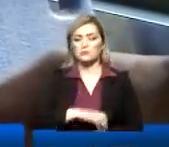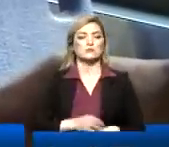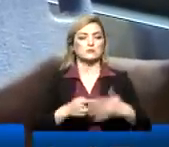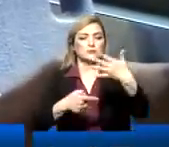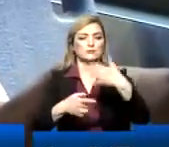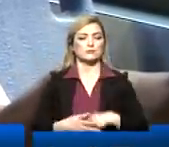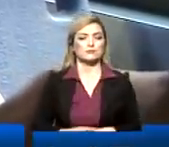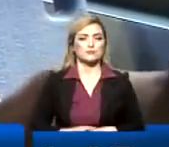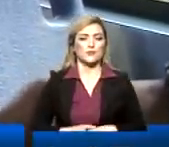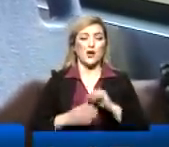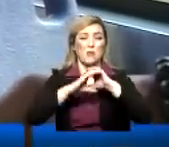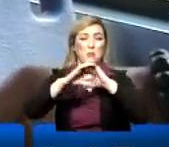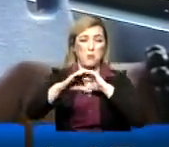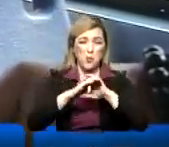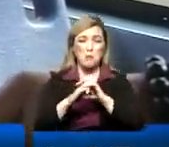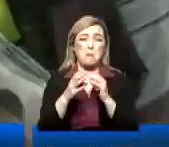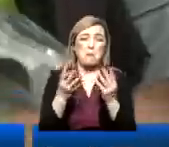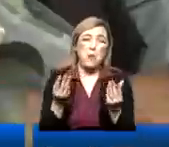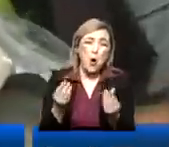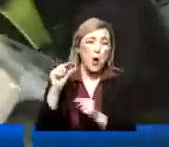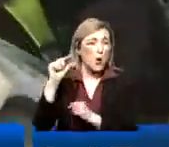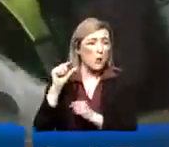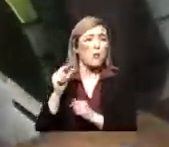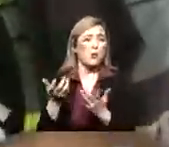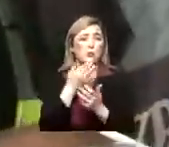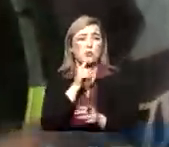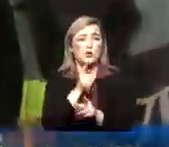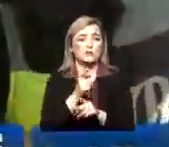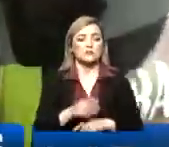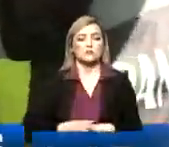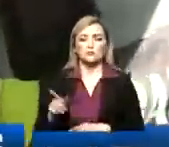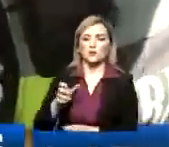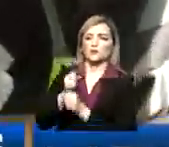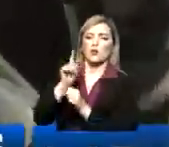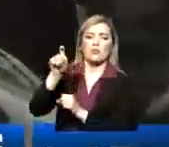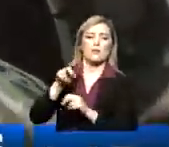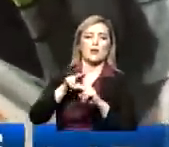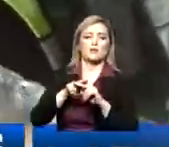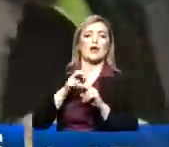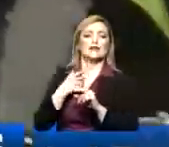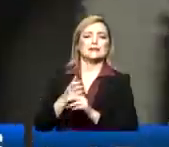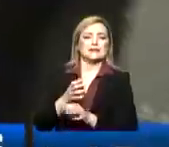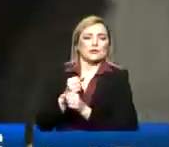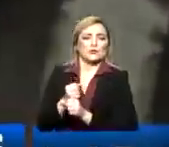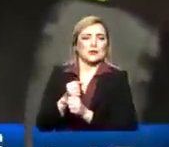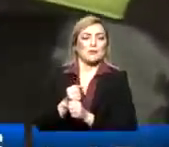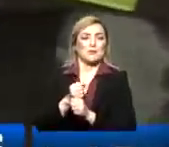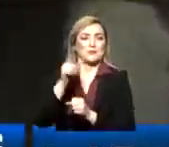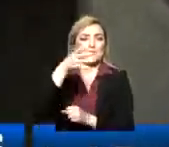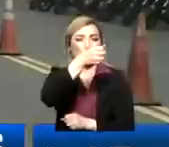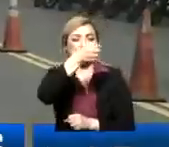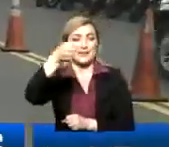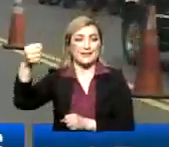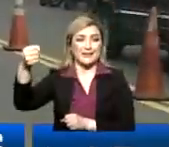por llevarnos nos hacen poner dos. Es por su seguridad que deben mantener las ventanas abiertas para que tengan una buena ventilación el